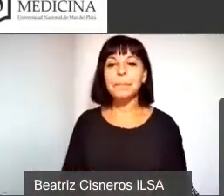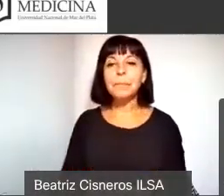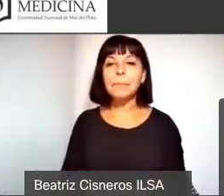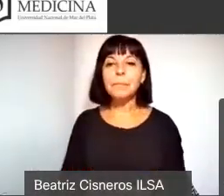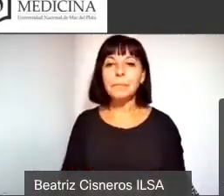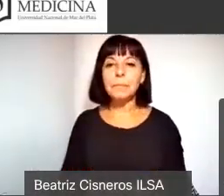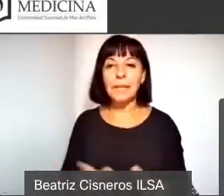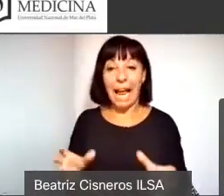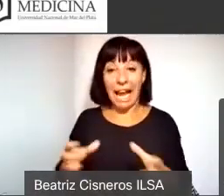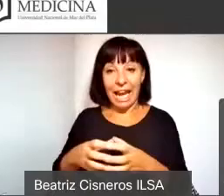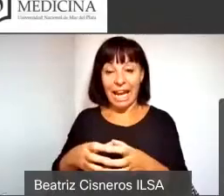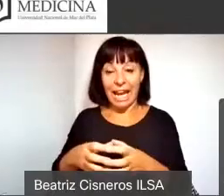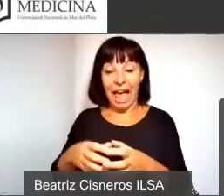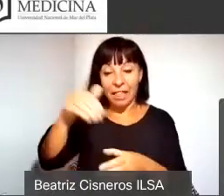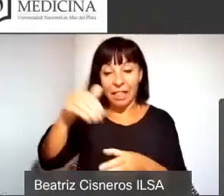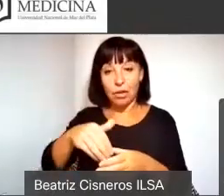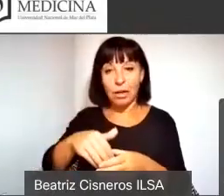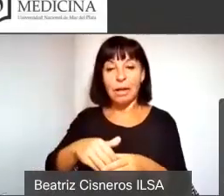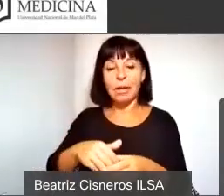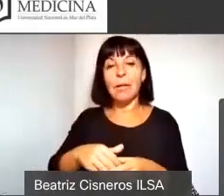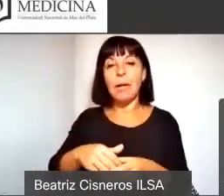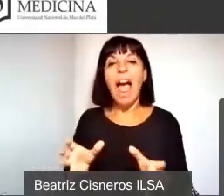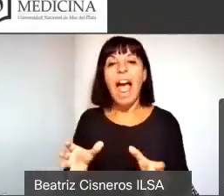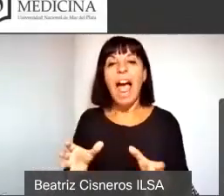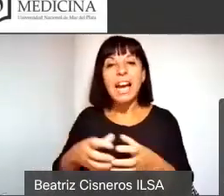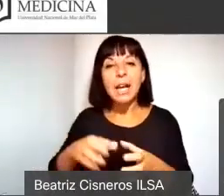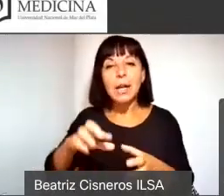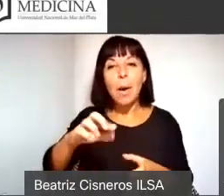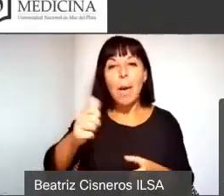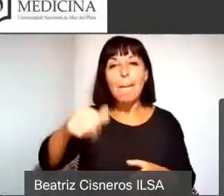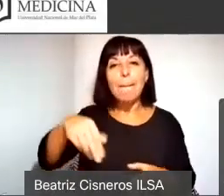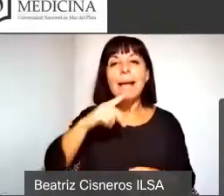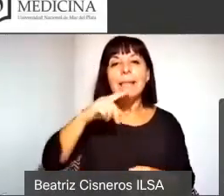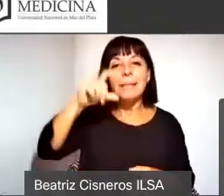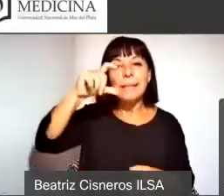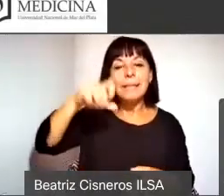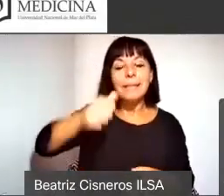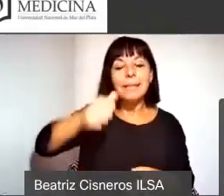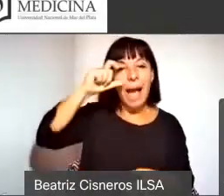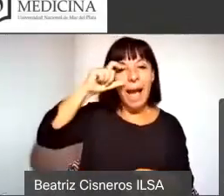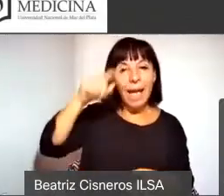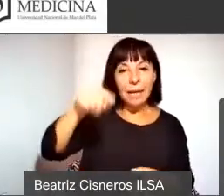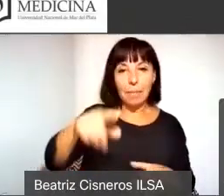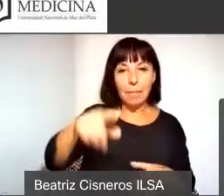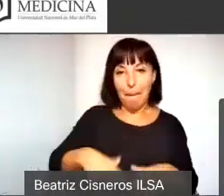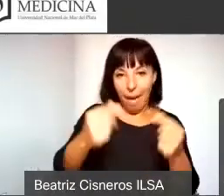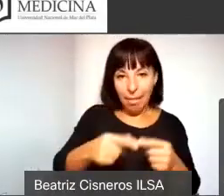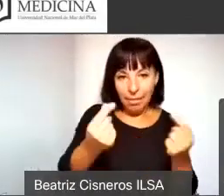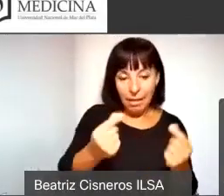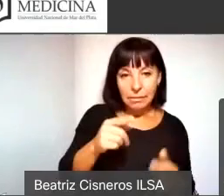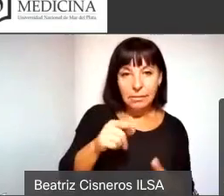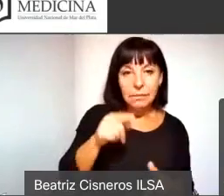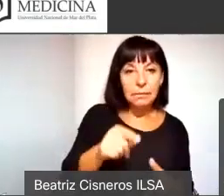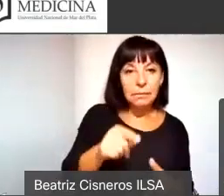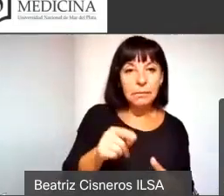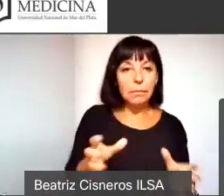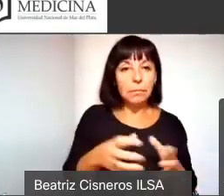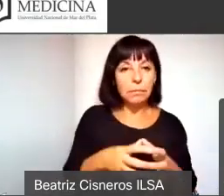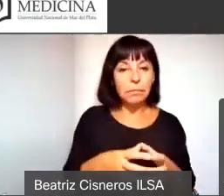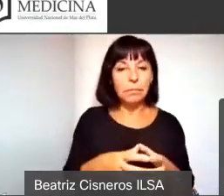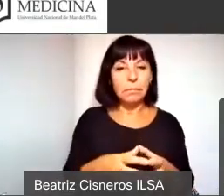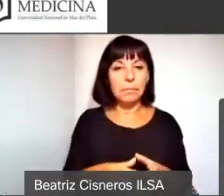¿sí? El reino Plantae, y lo que estamos viendo acá también es una